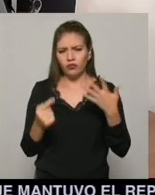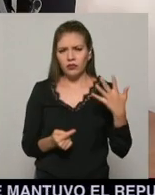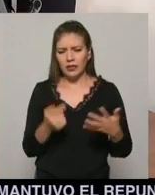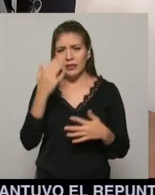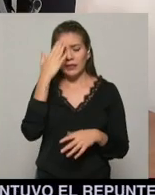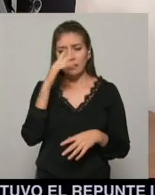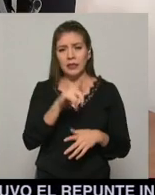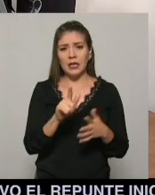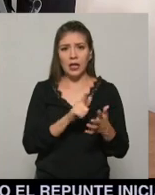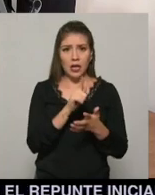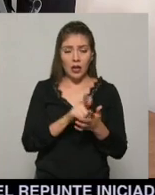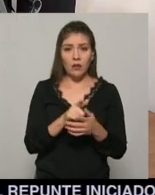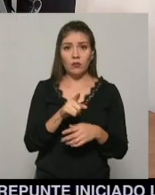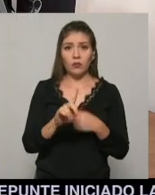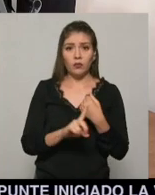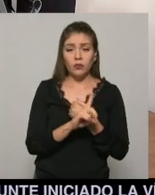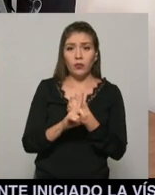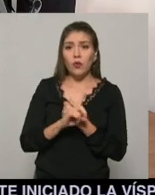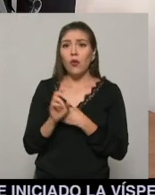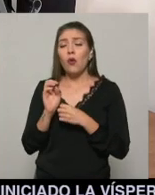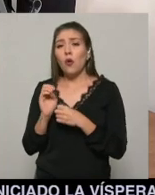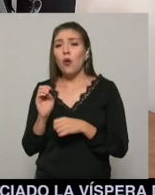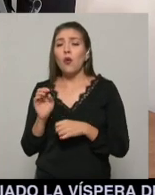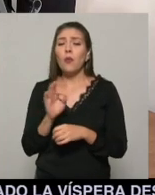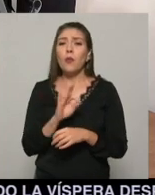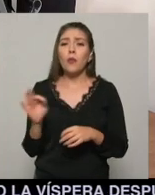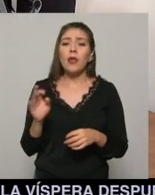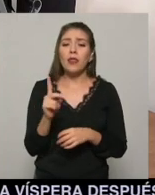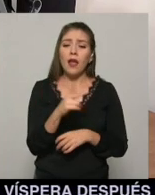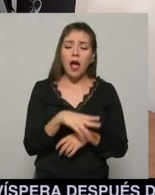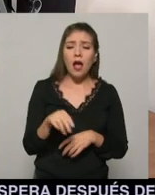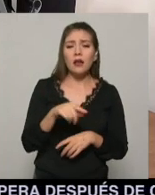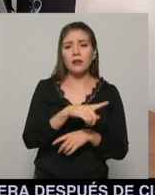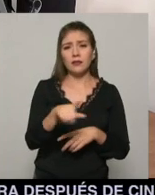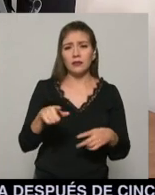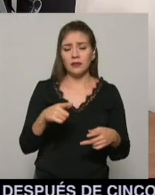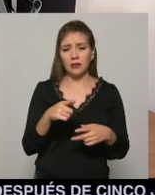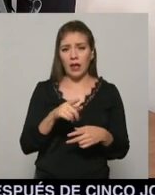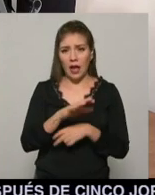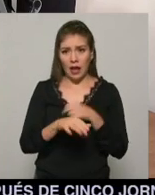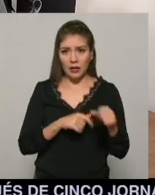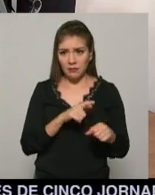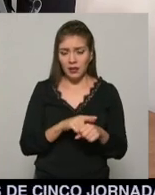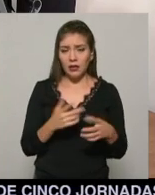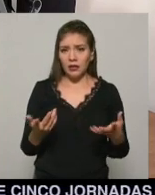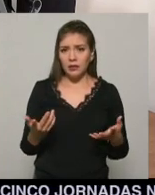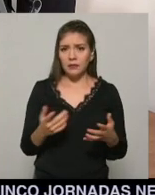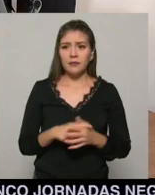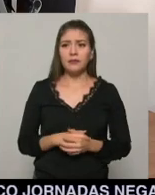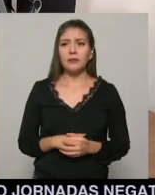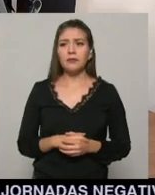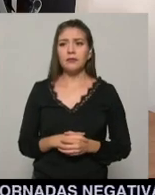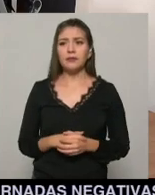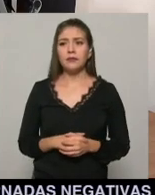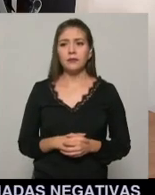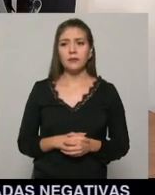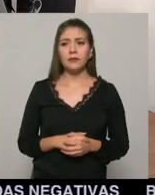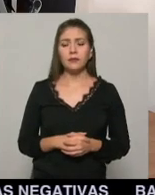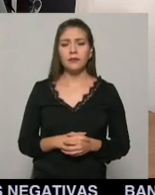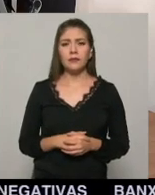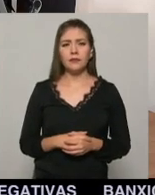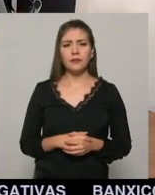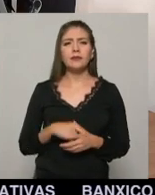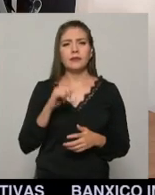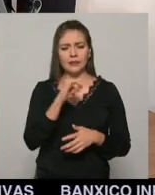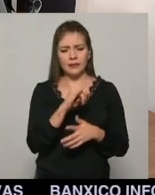ley vulnera o de algún modo afecta a los seres sintientes? ¿Cuáles son estos puntos? Sí, te agradezco, Mariana. Sí,